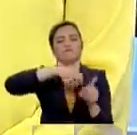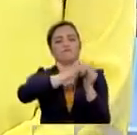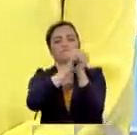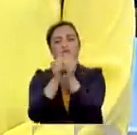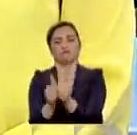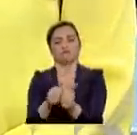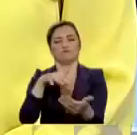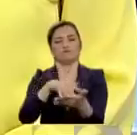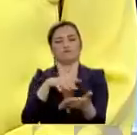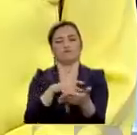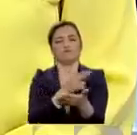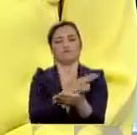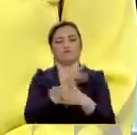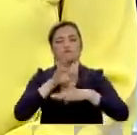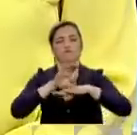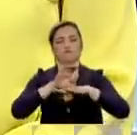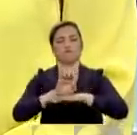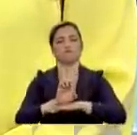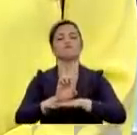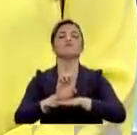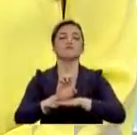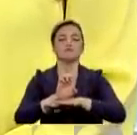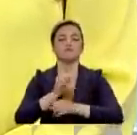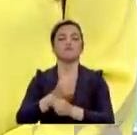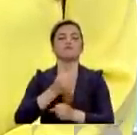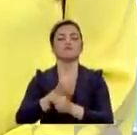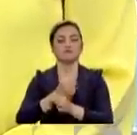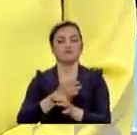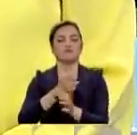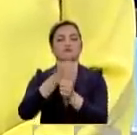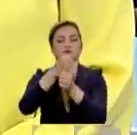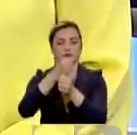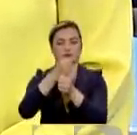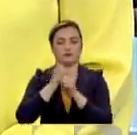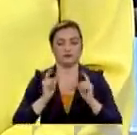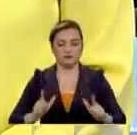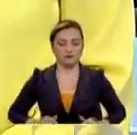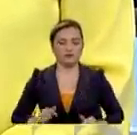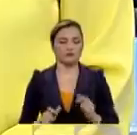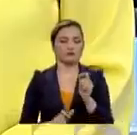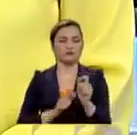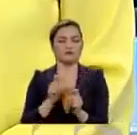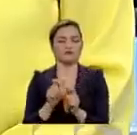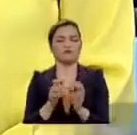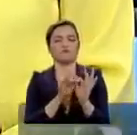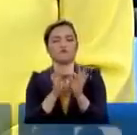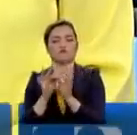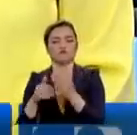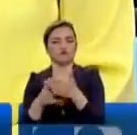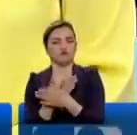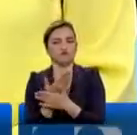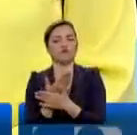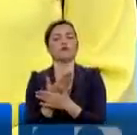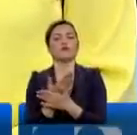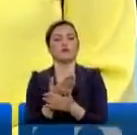con estudiantes de la Universidad Central del Ecuador, trabajan por la seguridad sanitaria de sus habitantes con la adecuación de una nueva